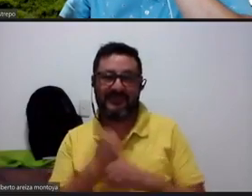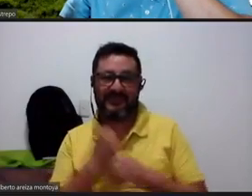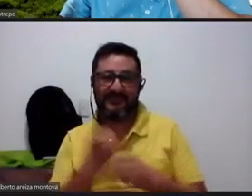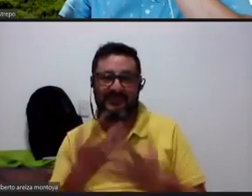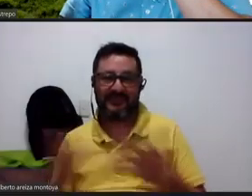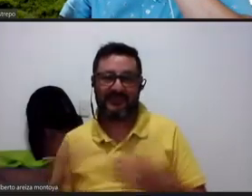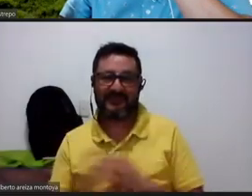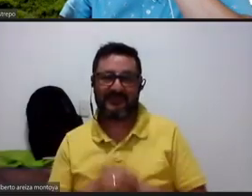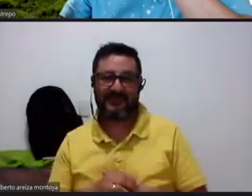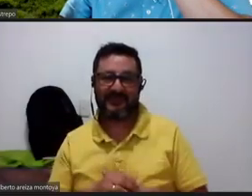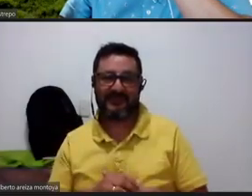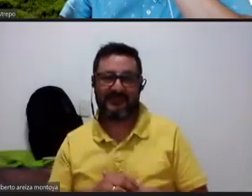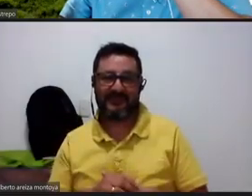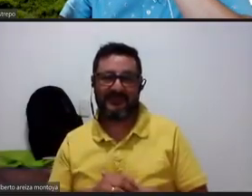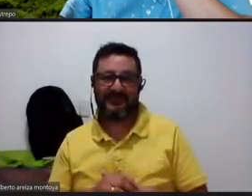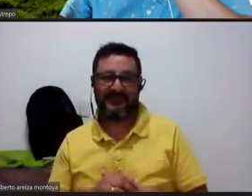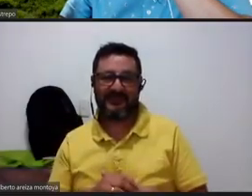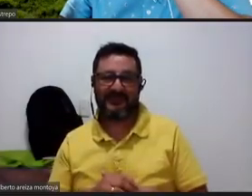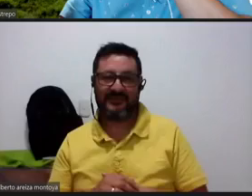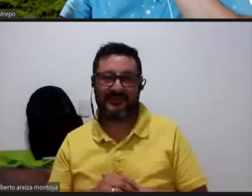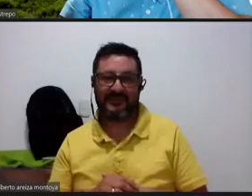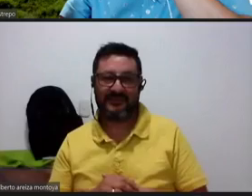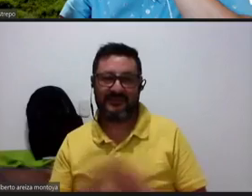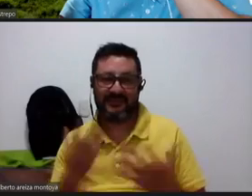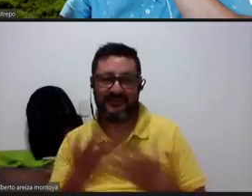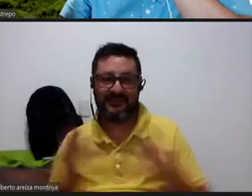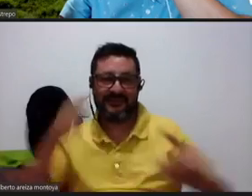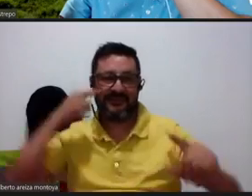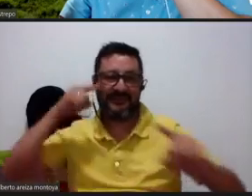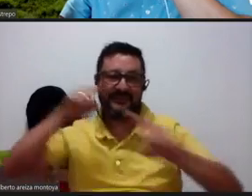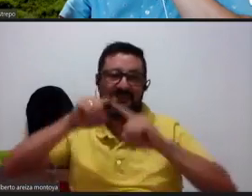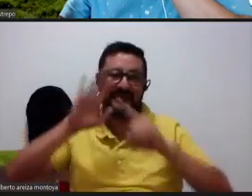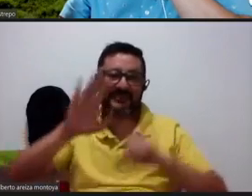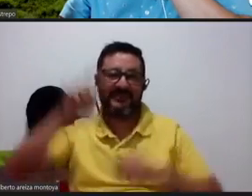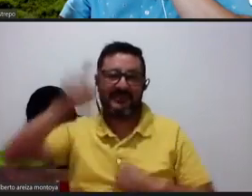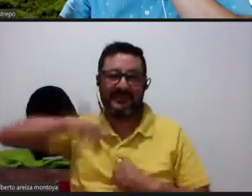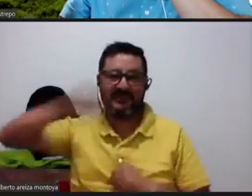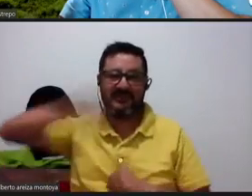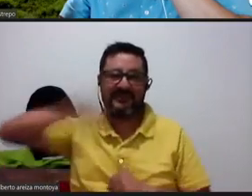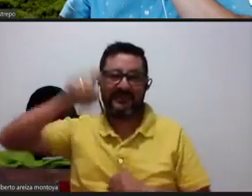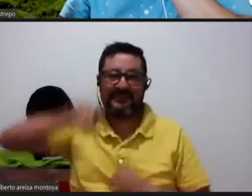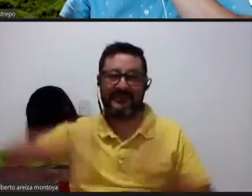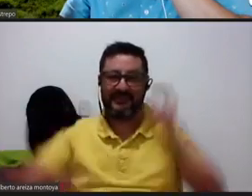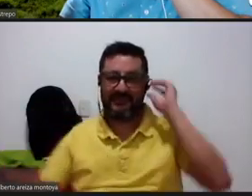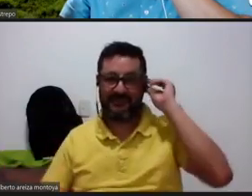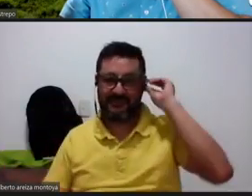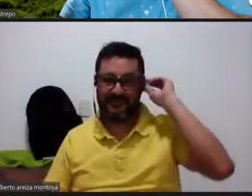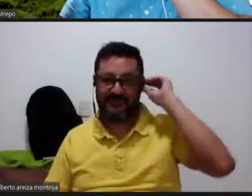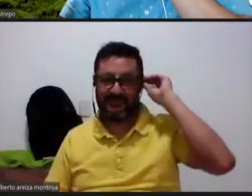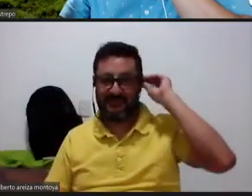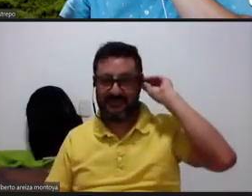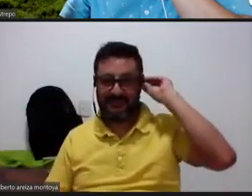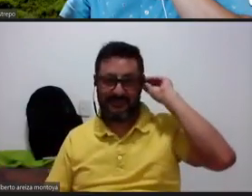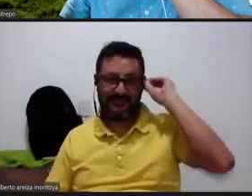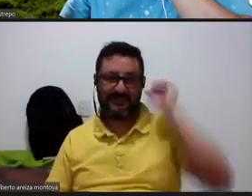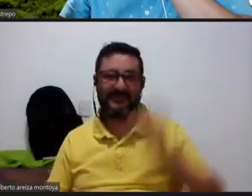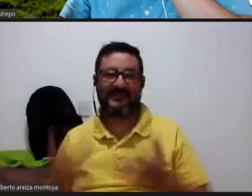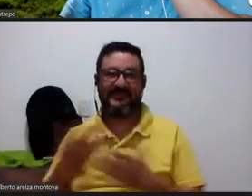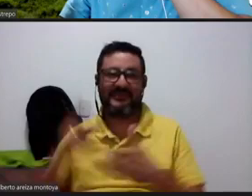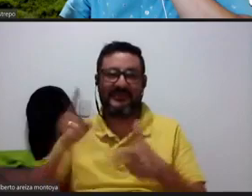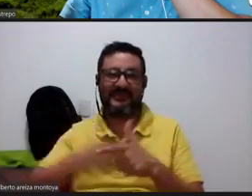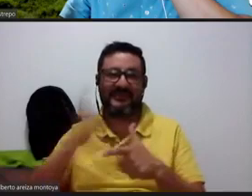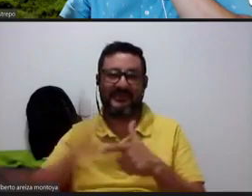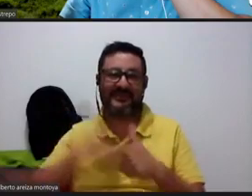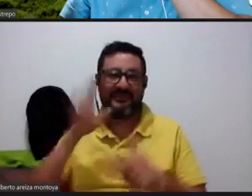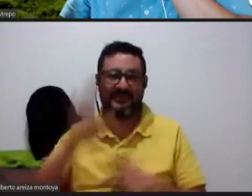al máximo, potencializadas para su objetivo, para las necesidades específicas de cada persona. Entonces, si